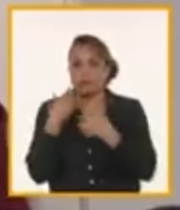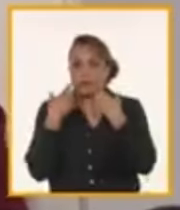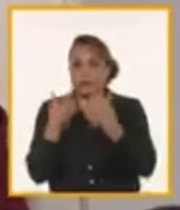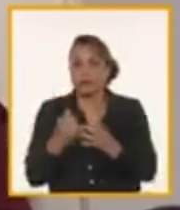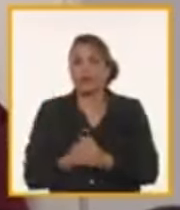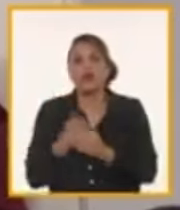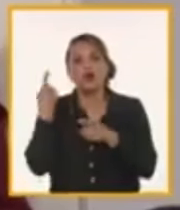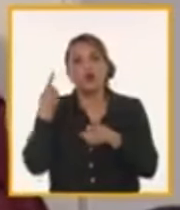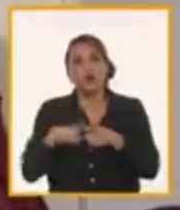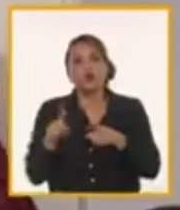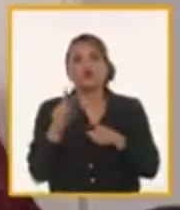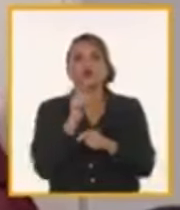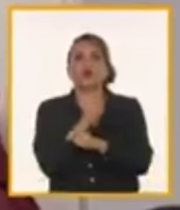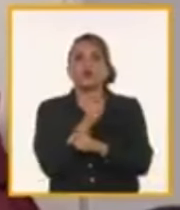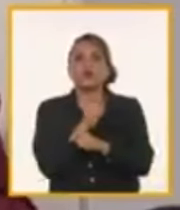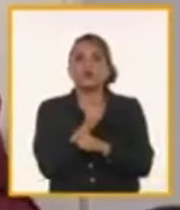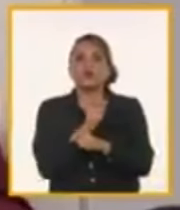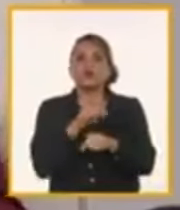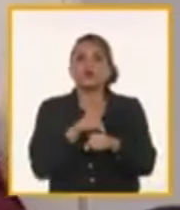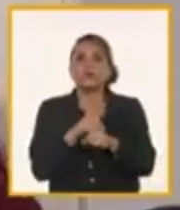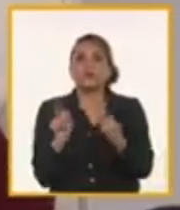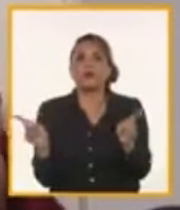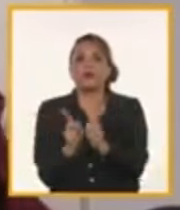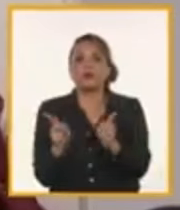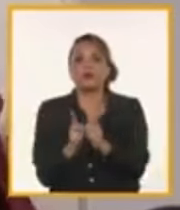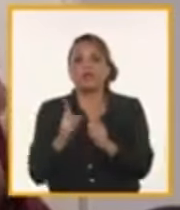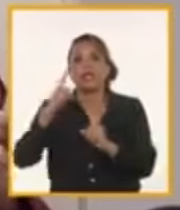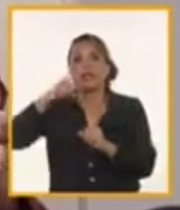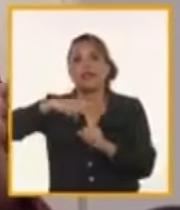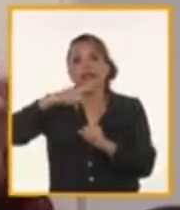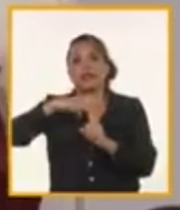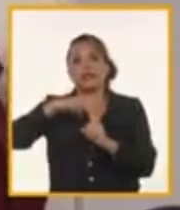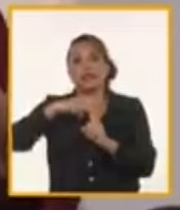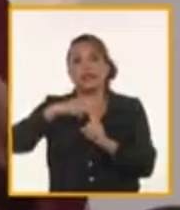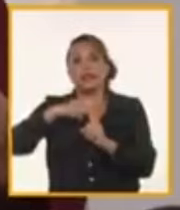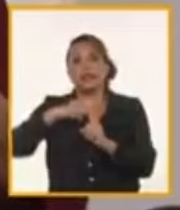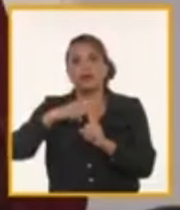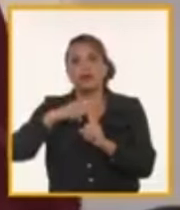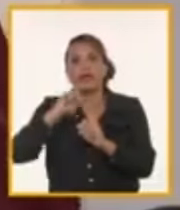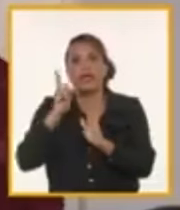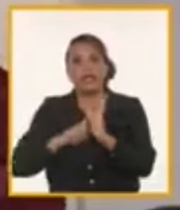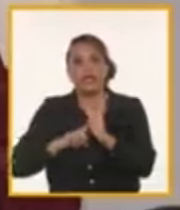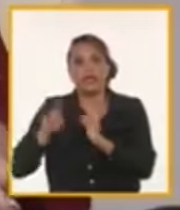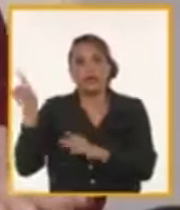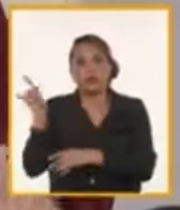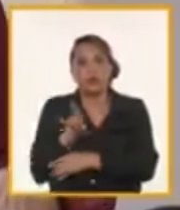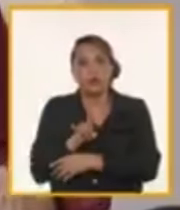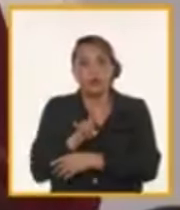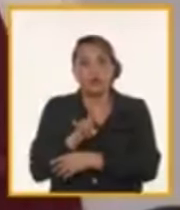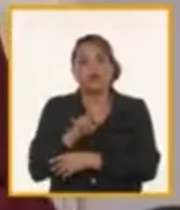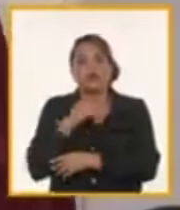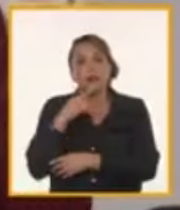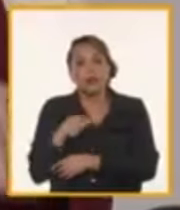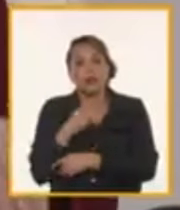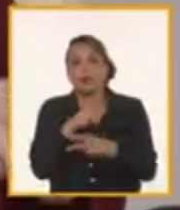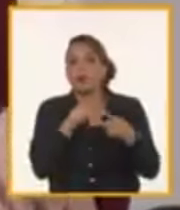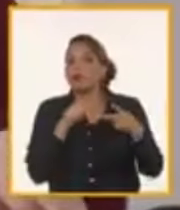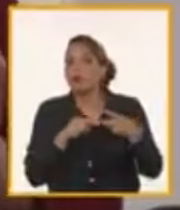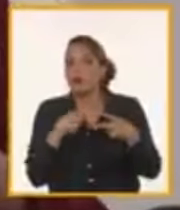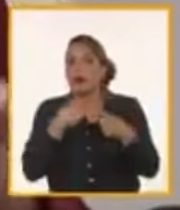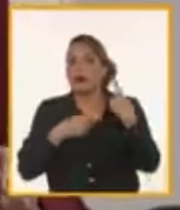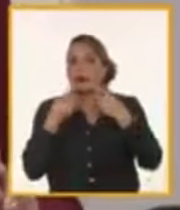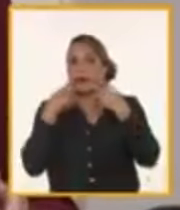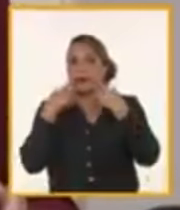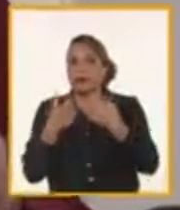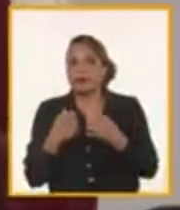curso un ciclo corto también de técnico en energía renovables fíjense que las dos son temas decisivos y de los sectores